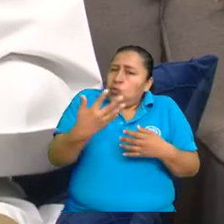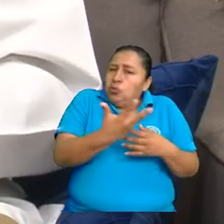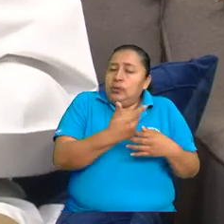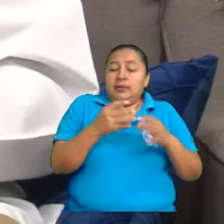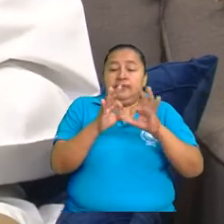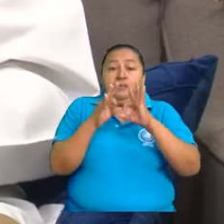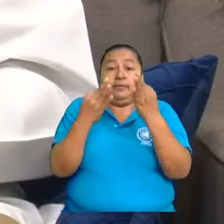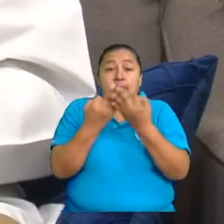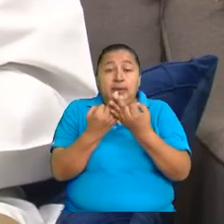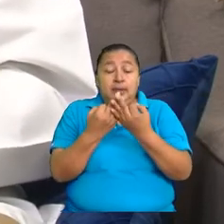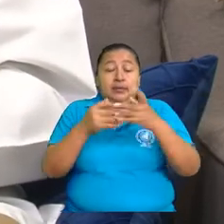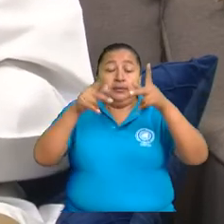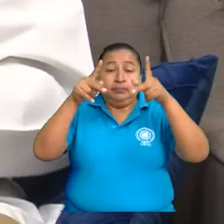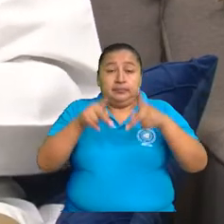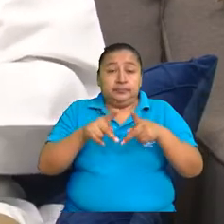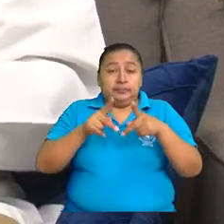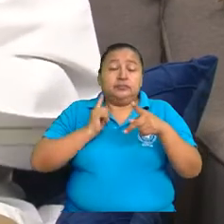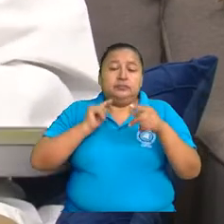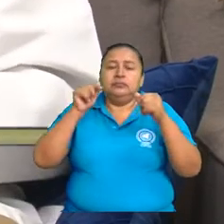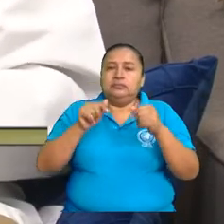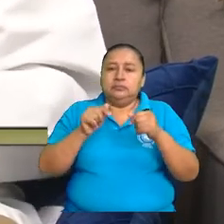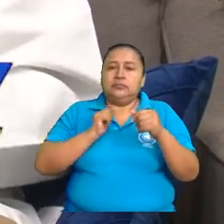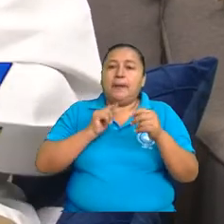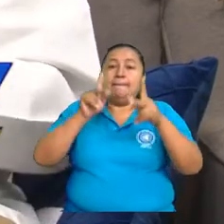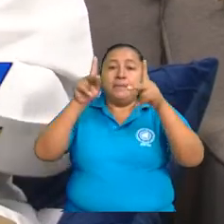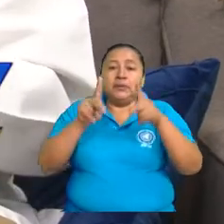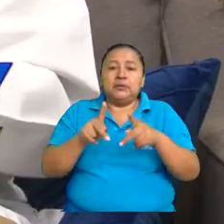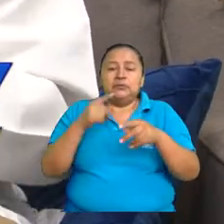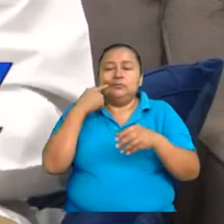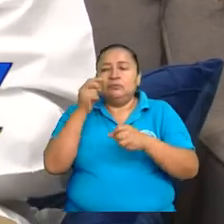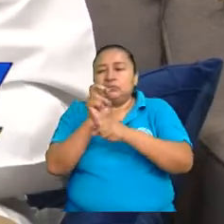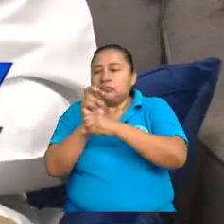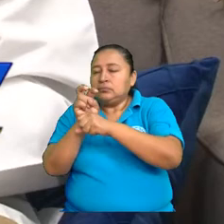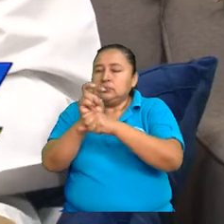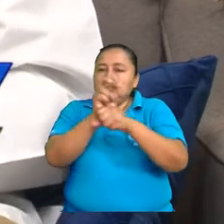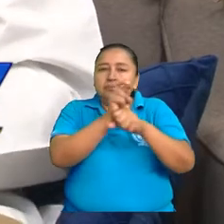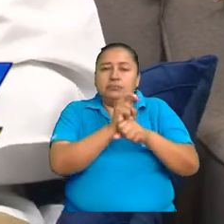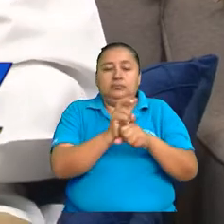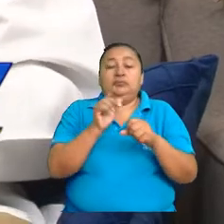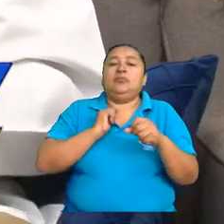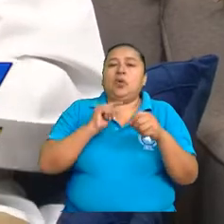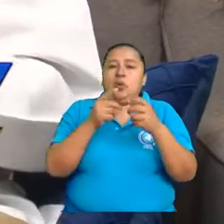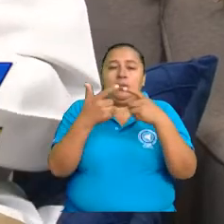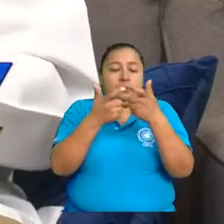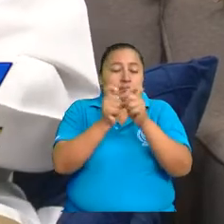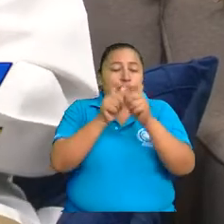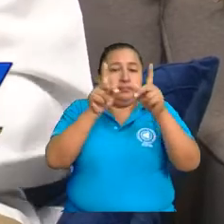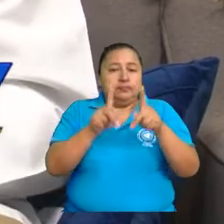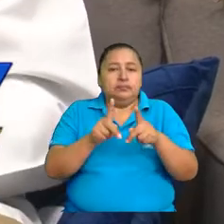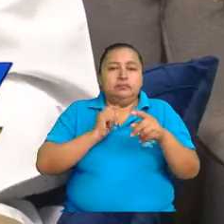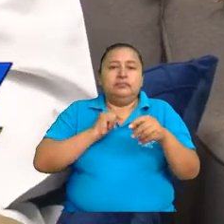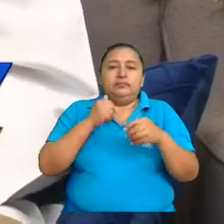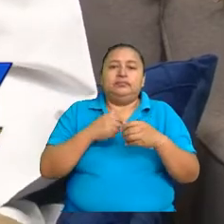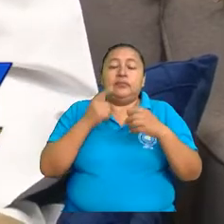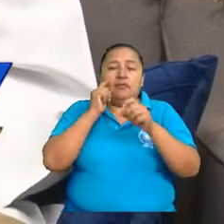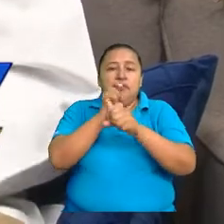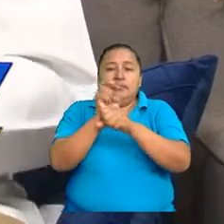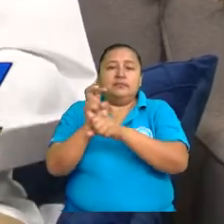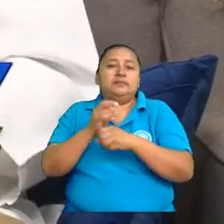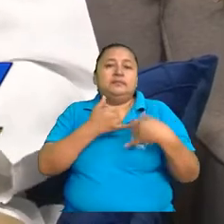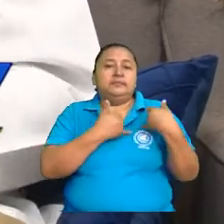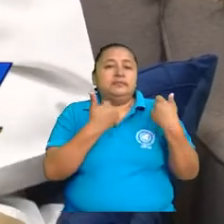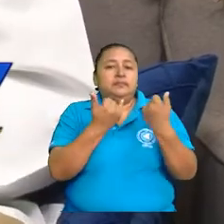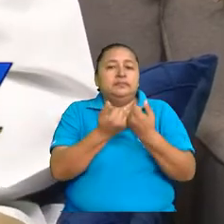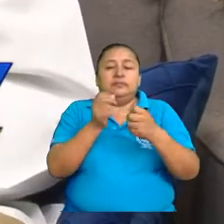familia, tenemos funcionando una vigilancia comunitaria, una vigilancia institucional,